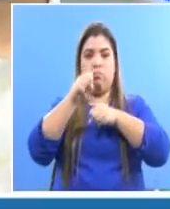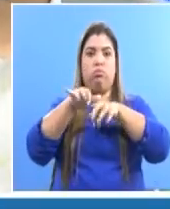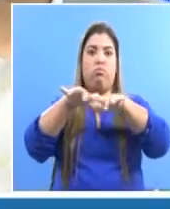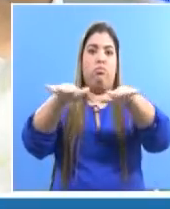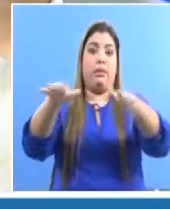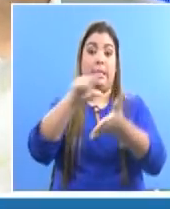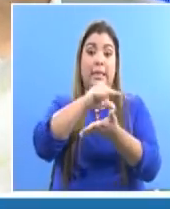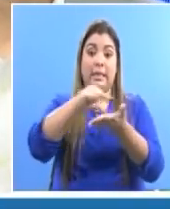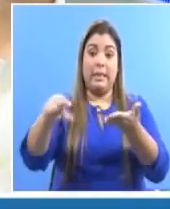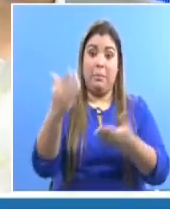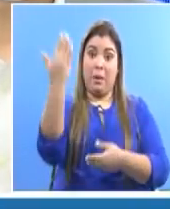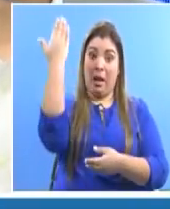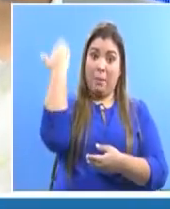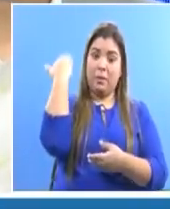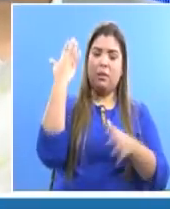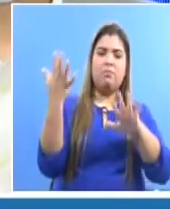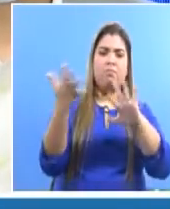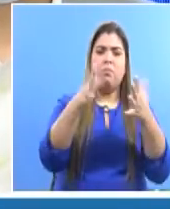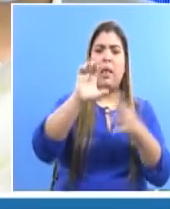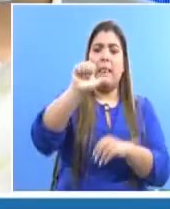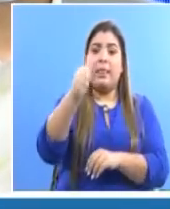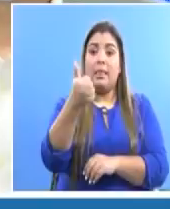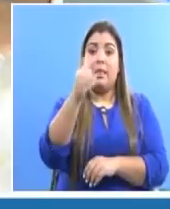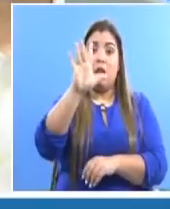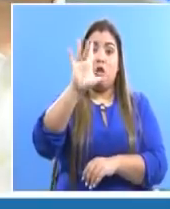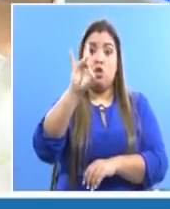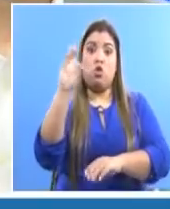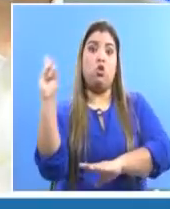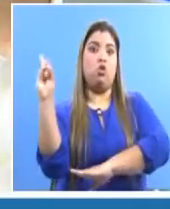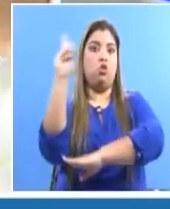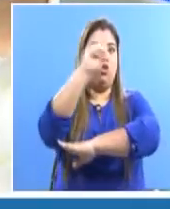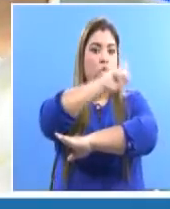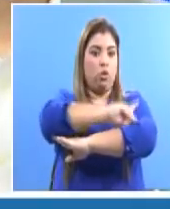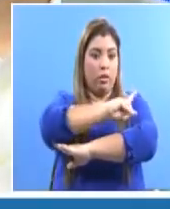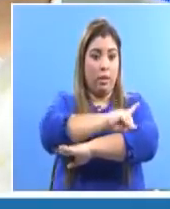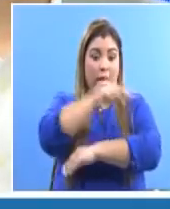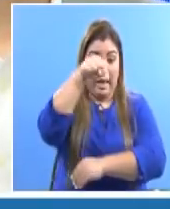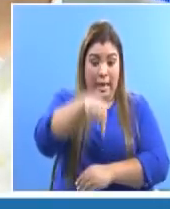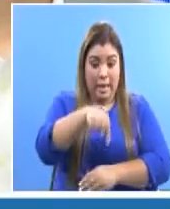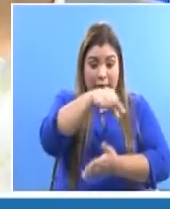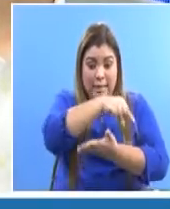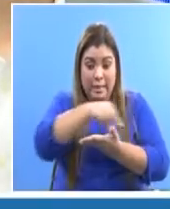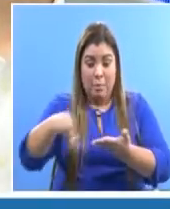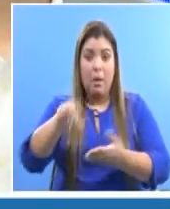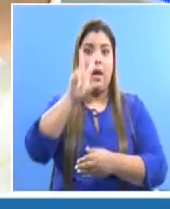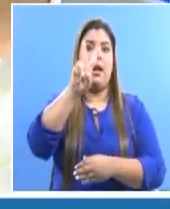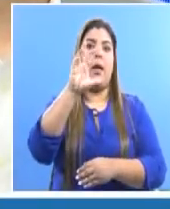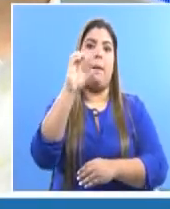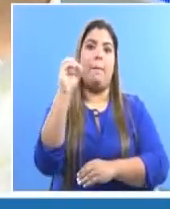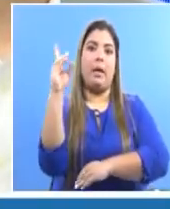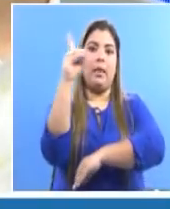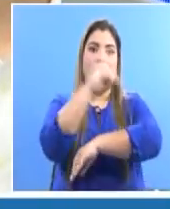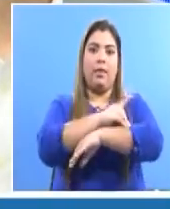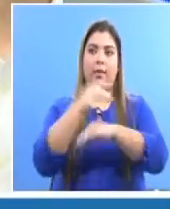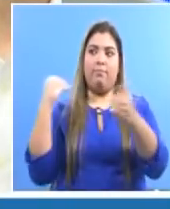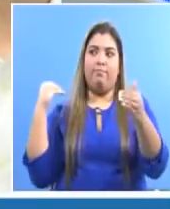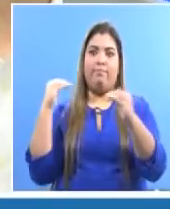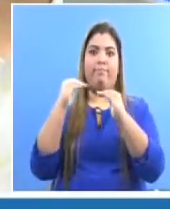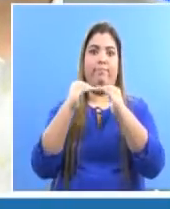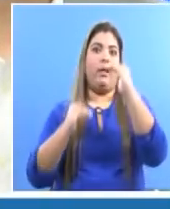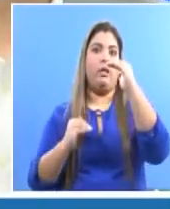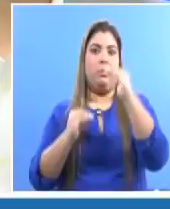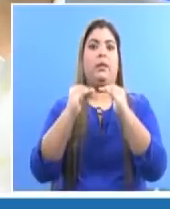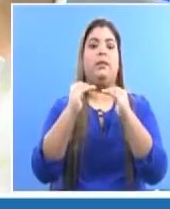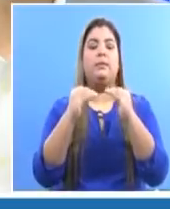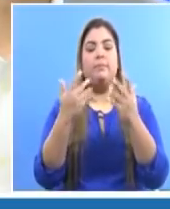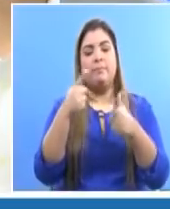semana pasada estuvimos cercanos a los 18 días. Y esta semana estamos en 20 días. ¿Eso qué quiere decir? Que si lo que